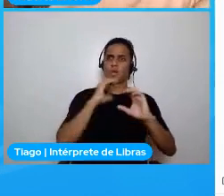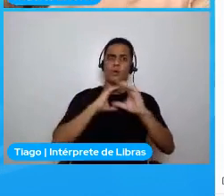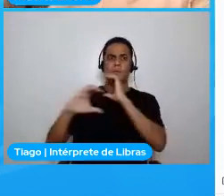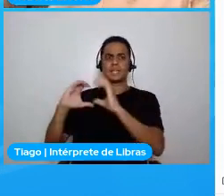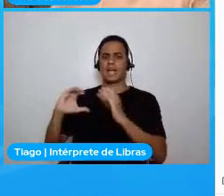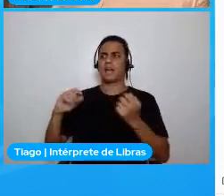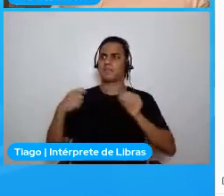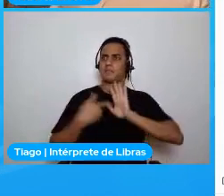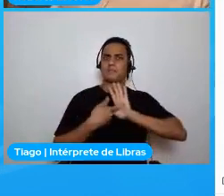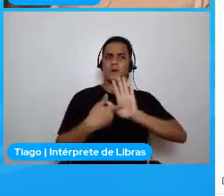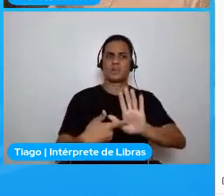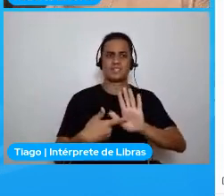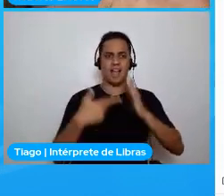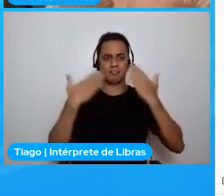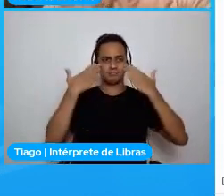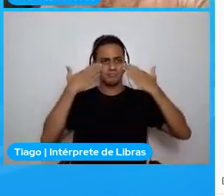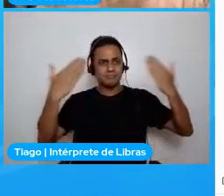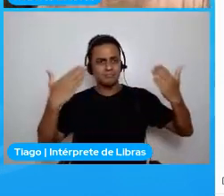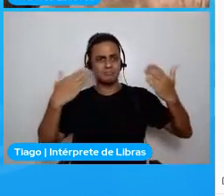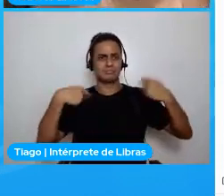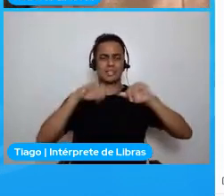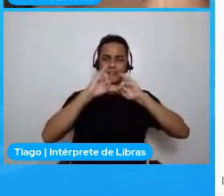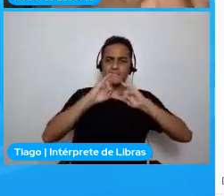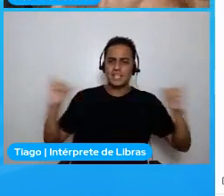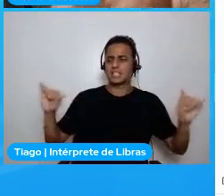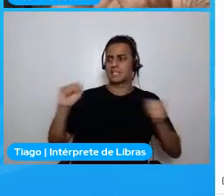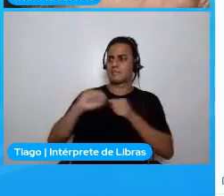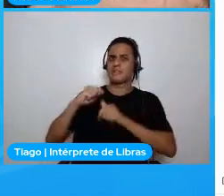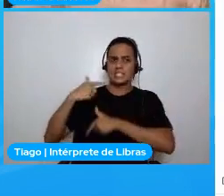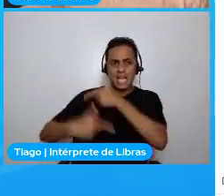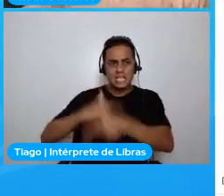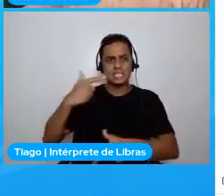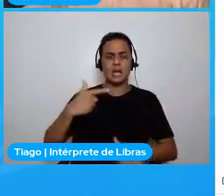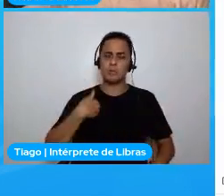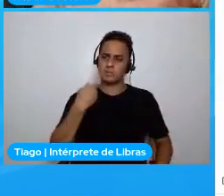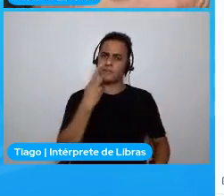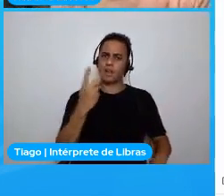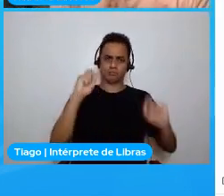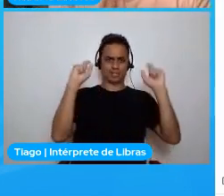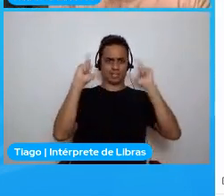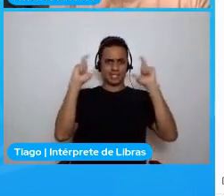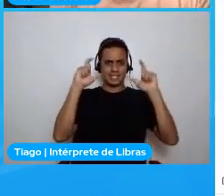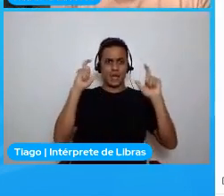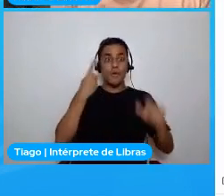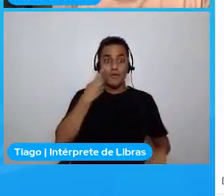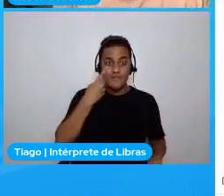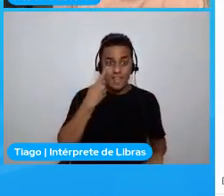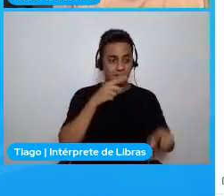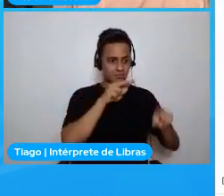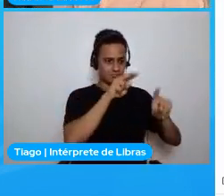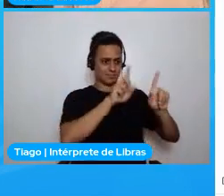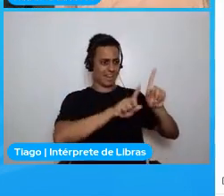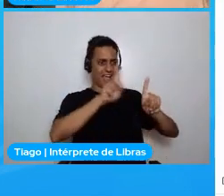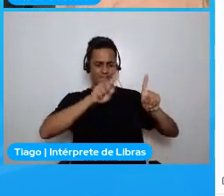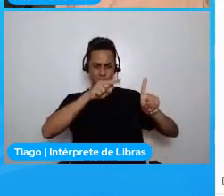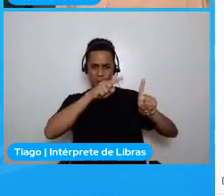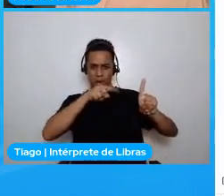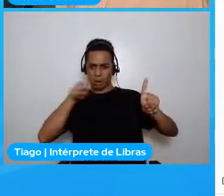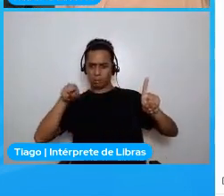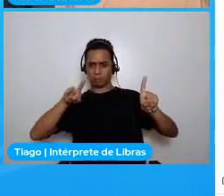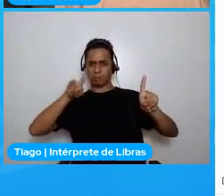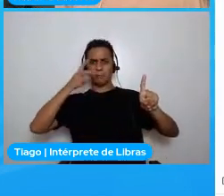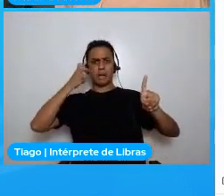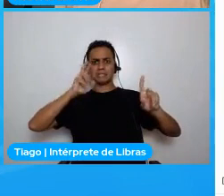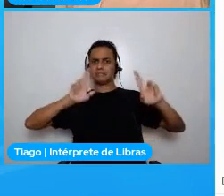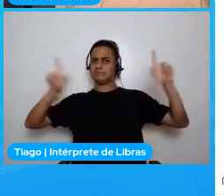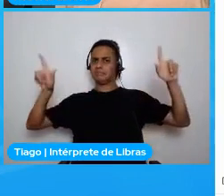salir a tomar acción y decir, me llama la atención. Miren cómo ya gráficamente se nota más la diferencia entre